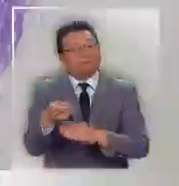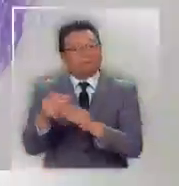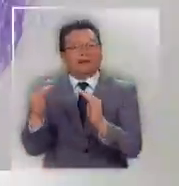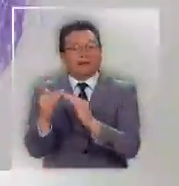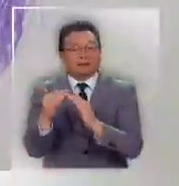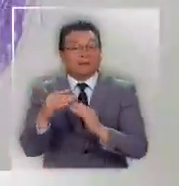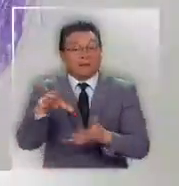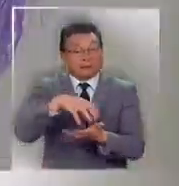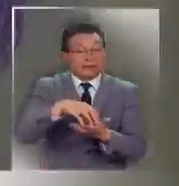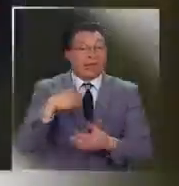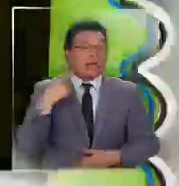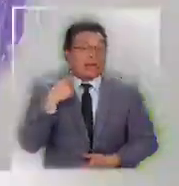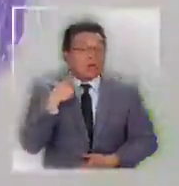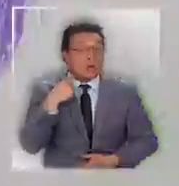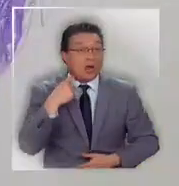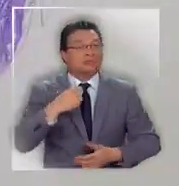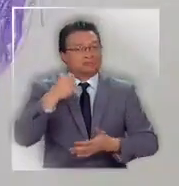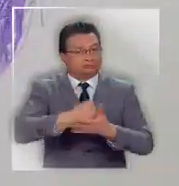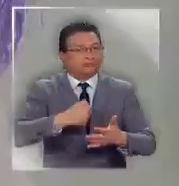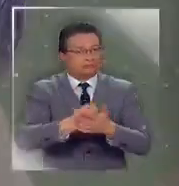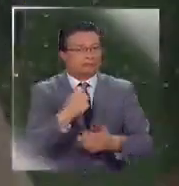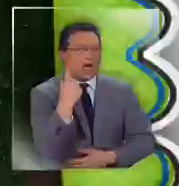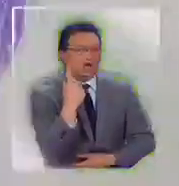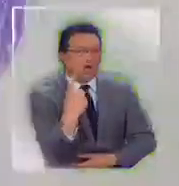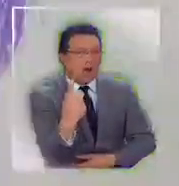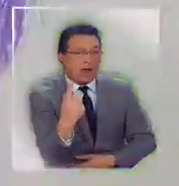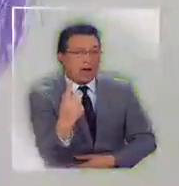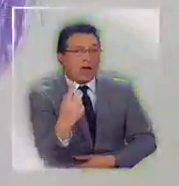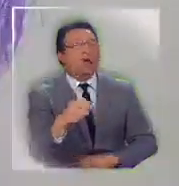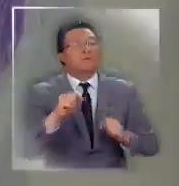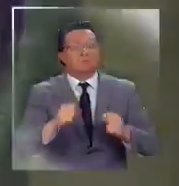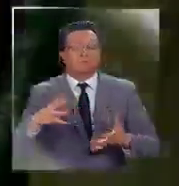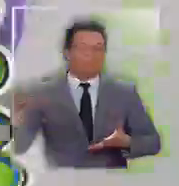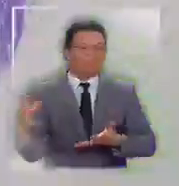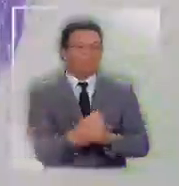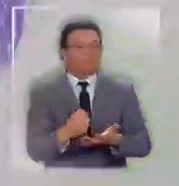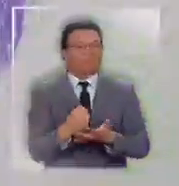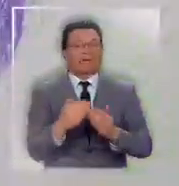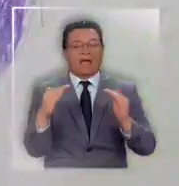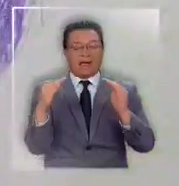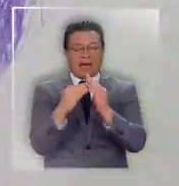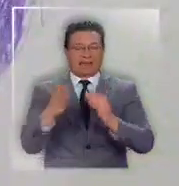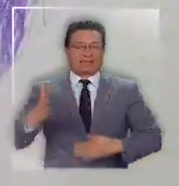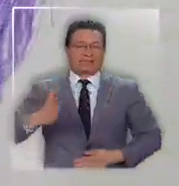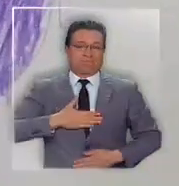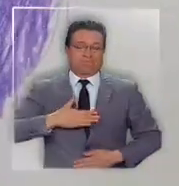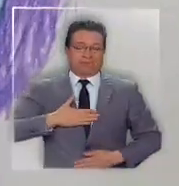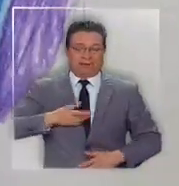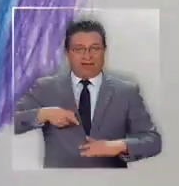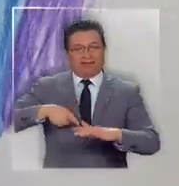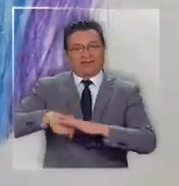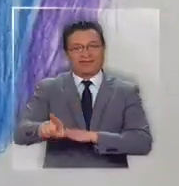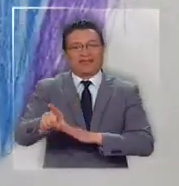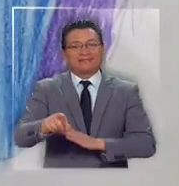de Quilicura tuvieron que pelear solas, para por fin poder entrar a su casa propia.